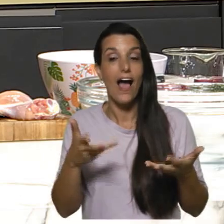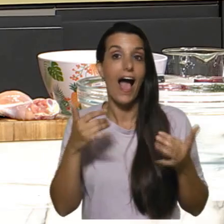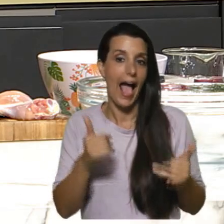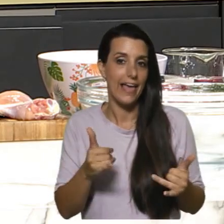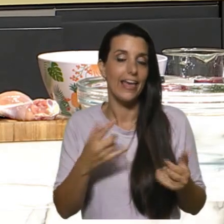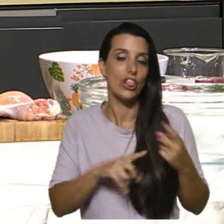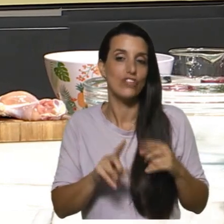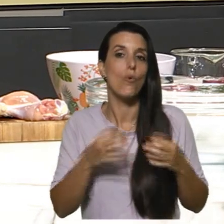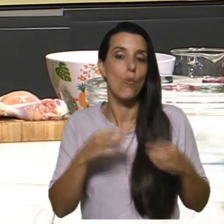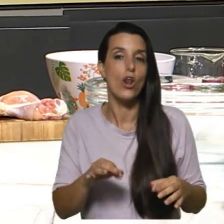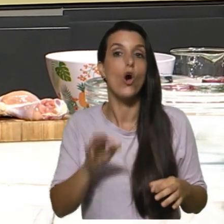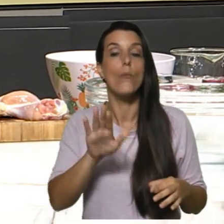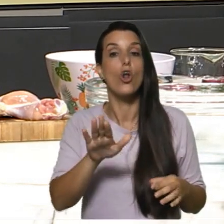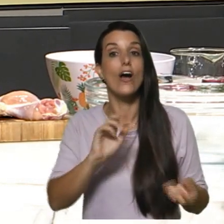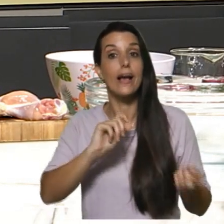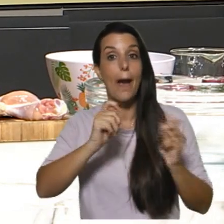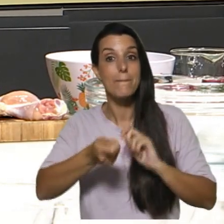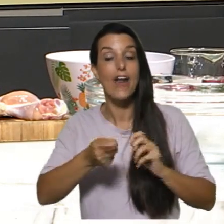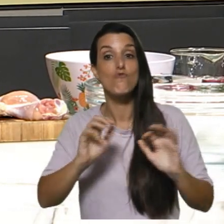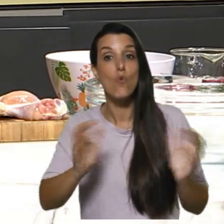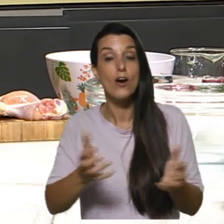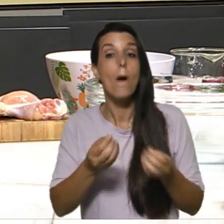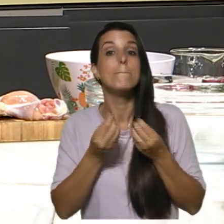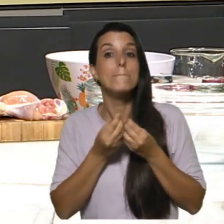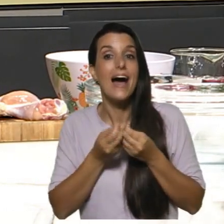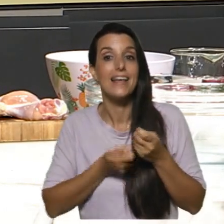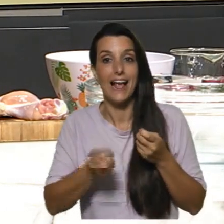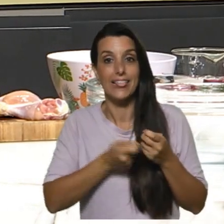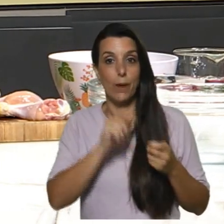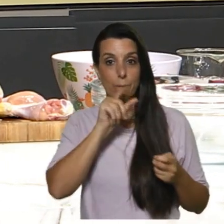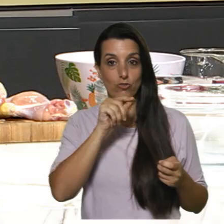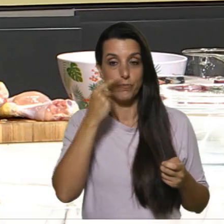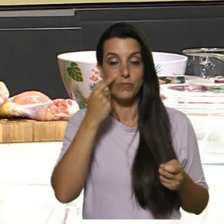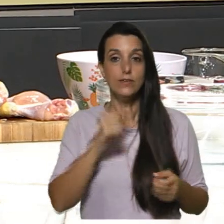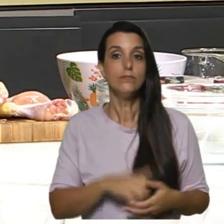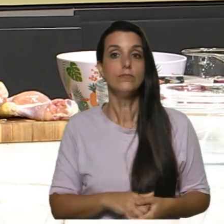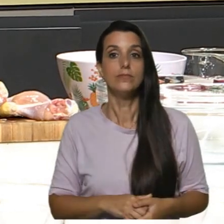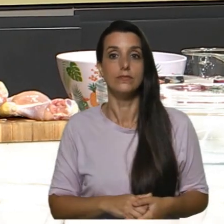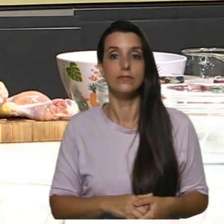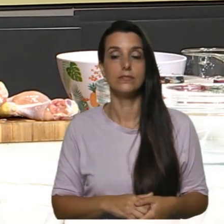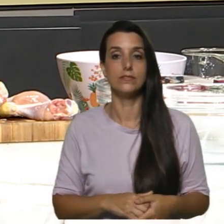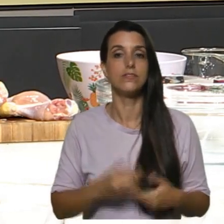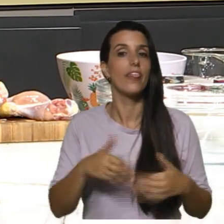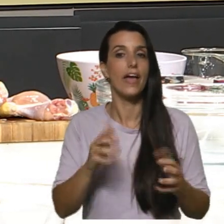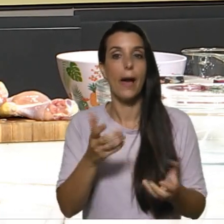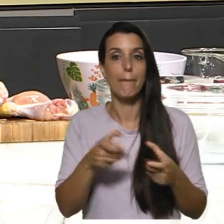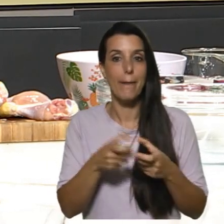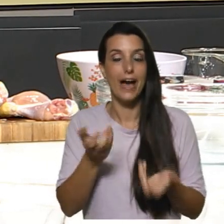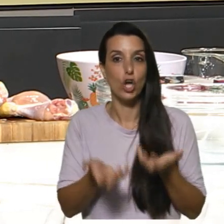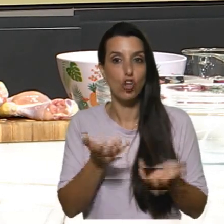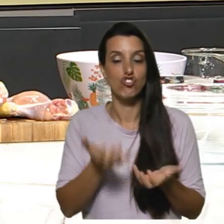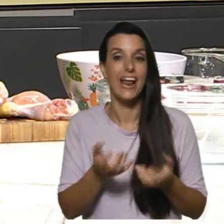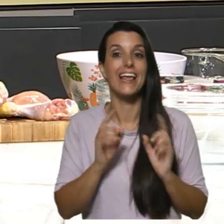Así que está bueno. Lo que voy a hacer es cambiarlo de fuegos para saltear el pollo. Mira, dejamos las papas acá que se vayan haciendo.